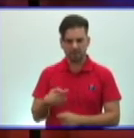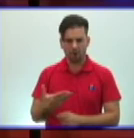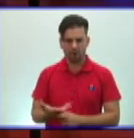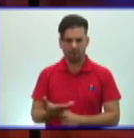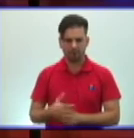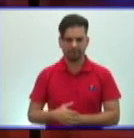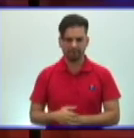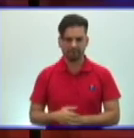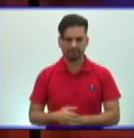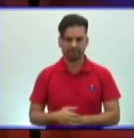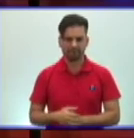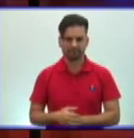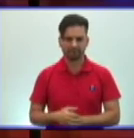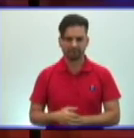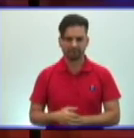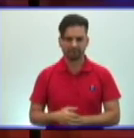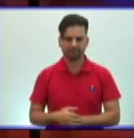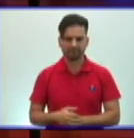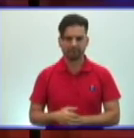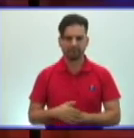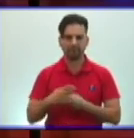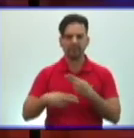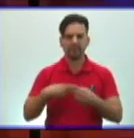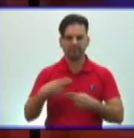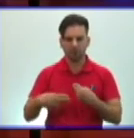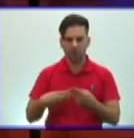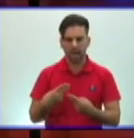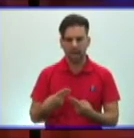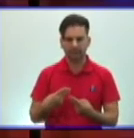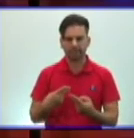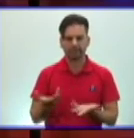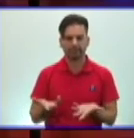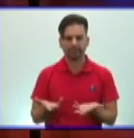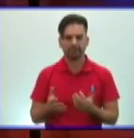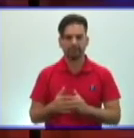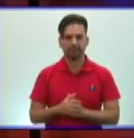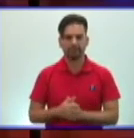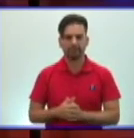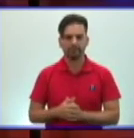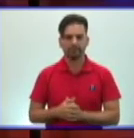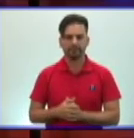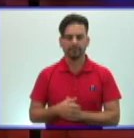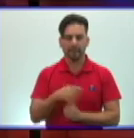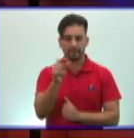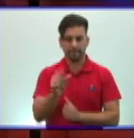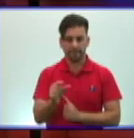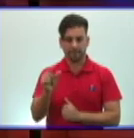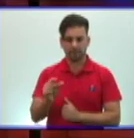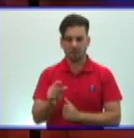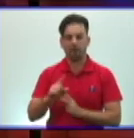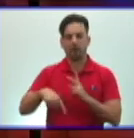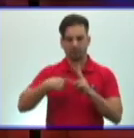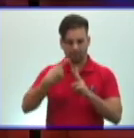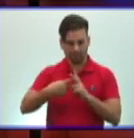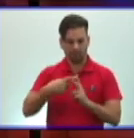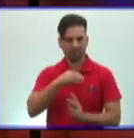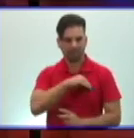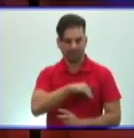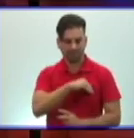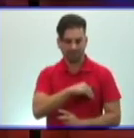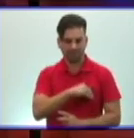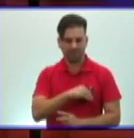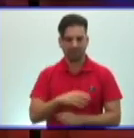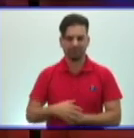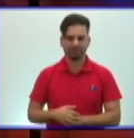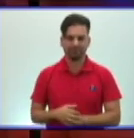pues sencillamente es lo que hace al ser humano, pues tener sentimiento, y son los sentimientos. Ese es el